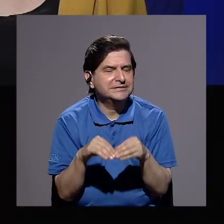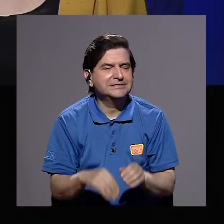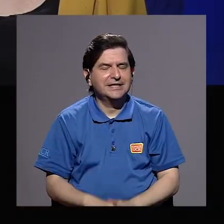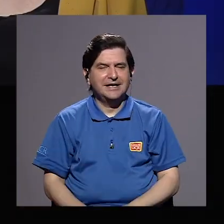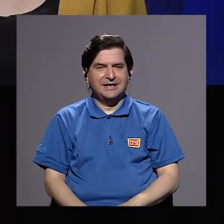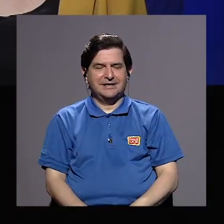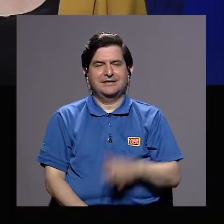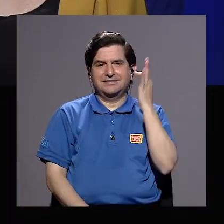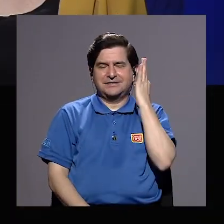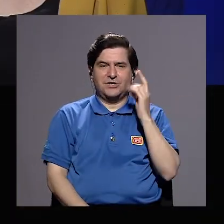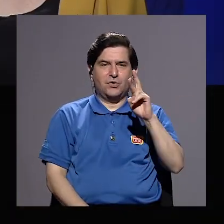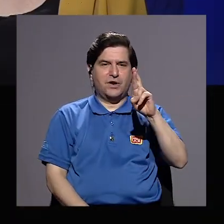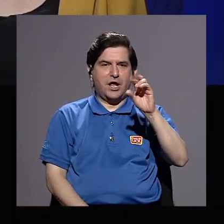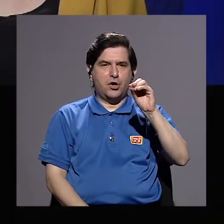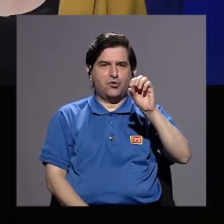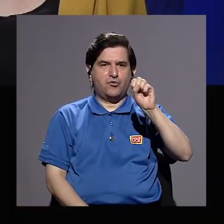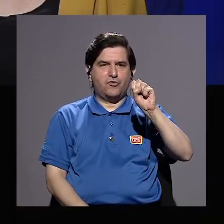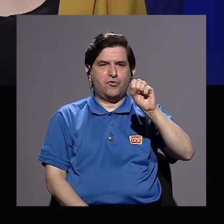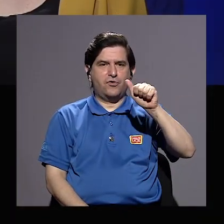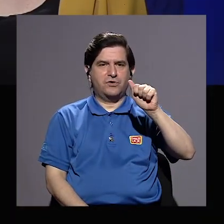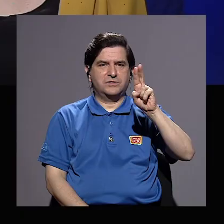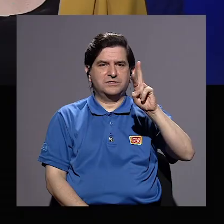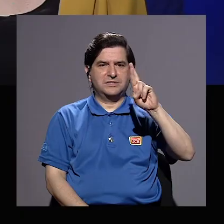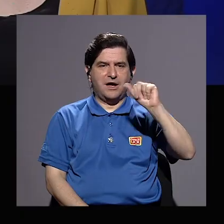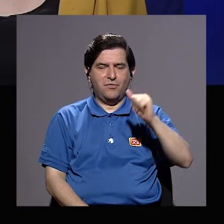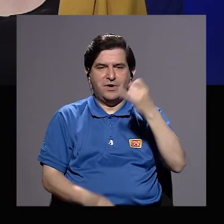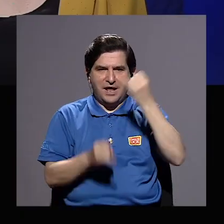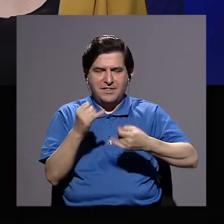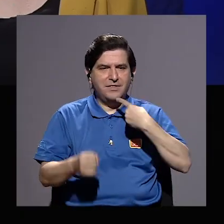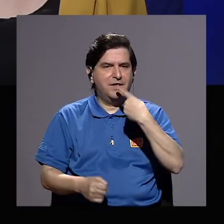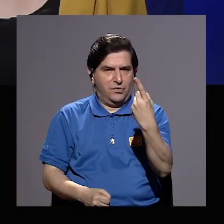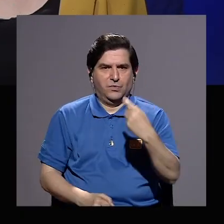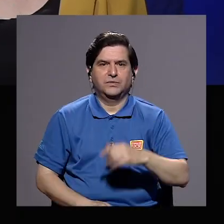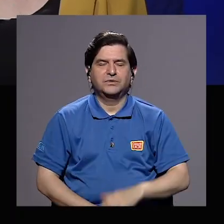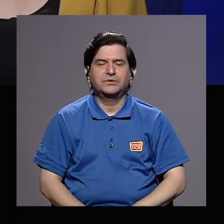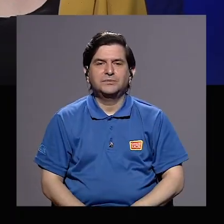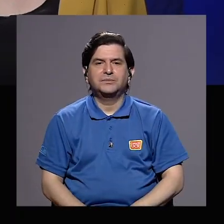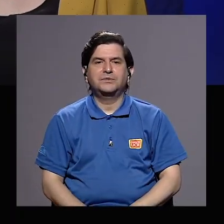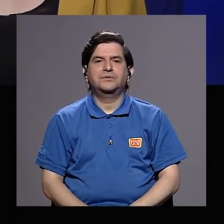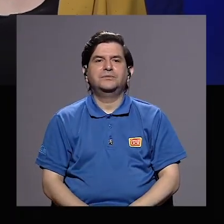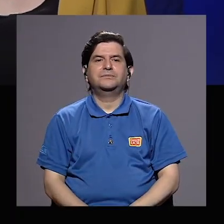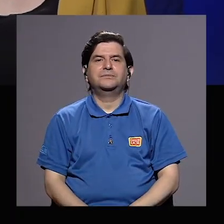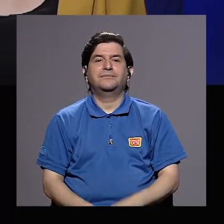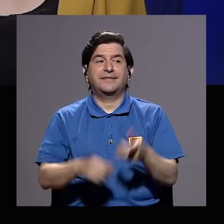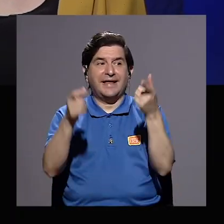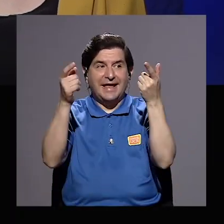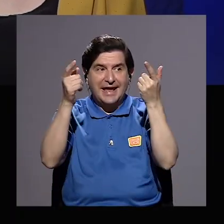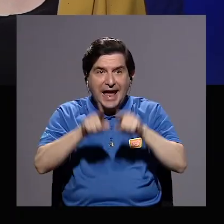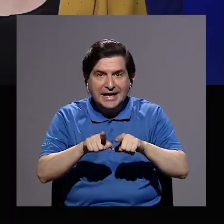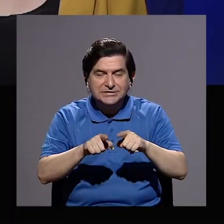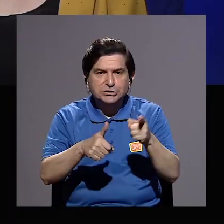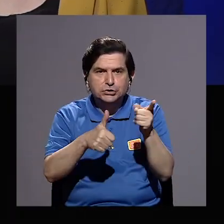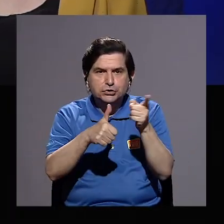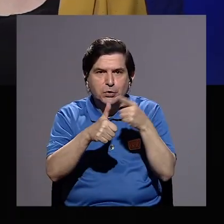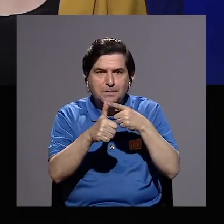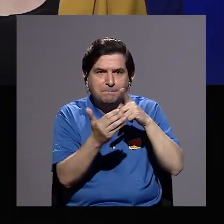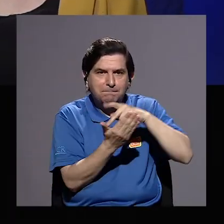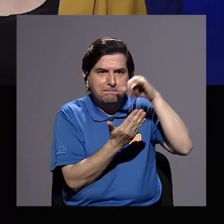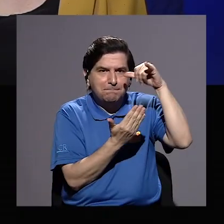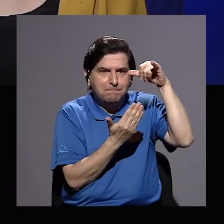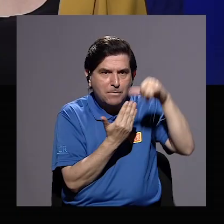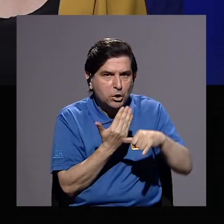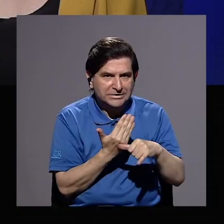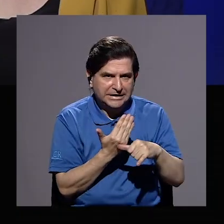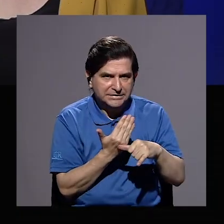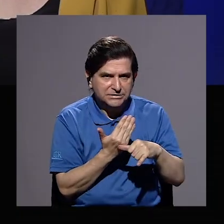doña Rosaura, sobre esto último que acabo de decirle, y es el hecho de que el primer